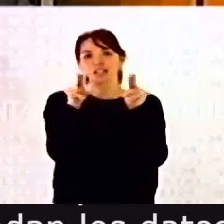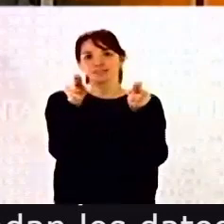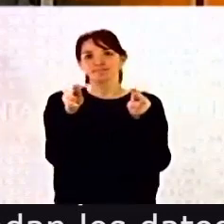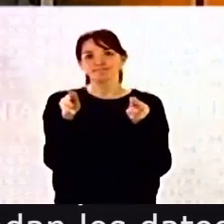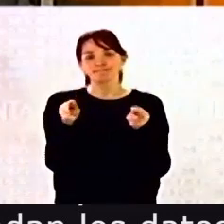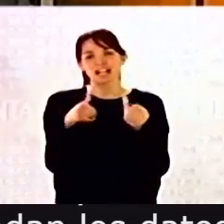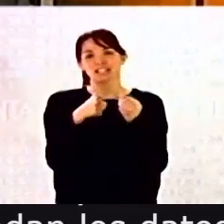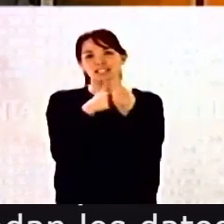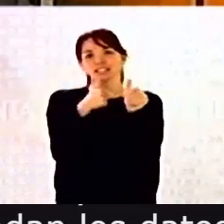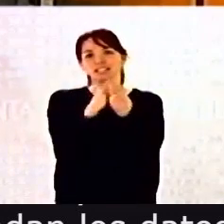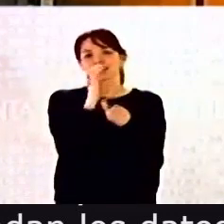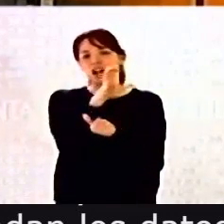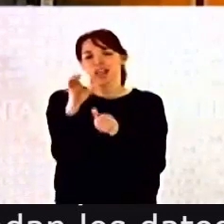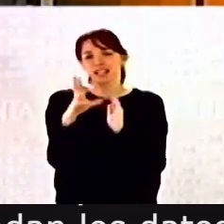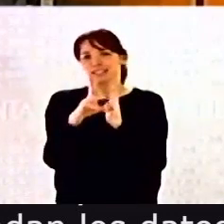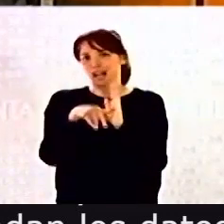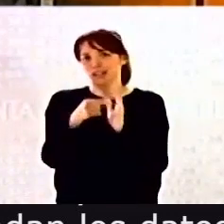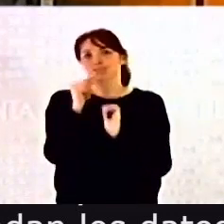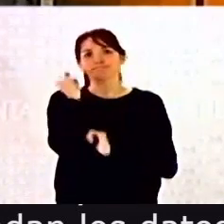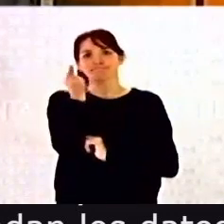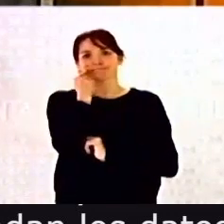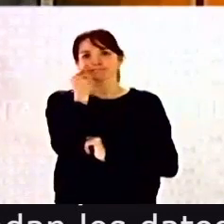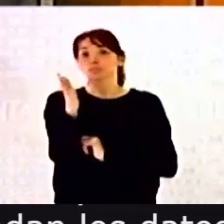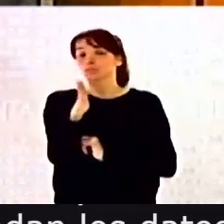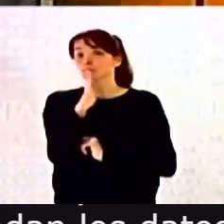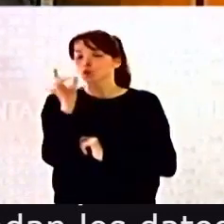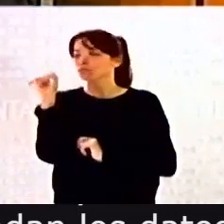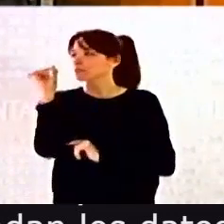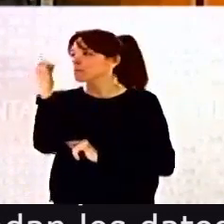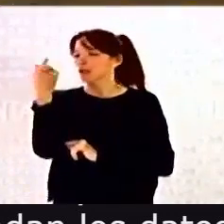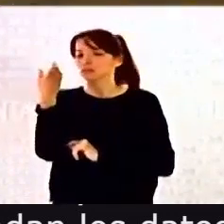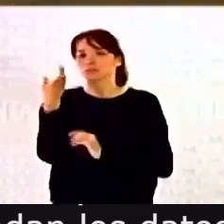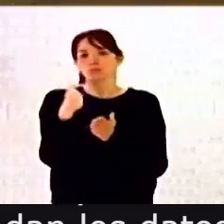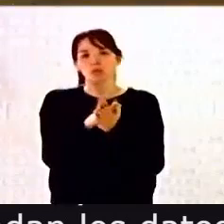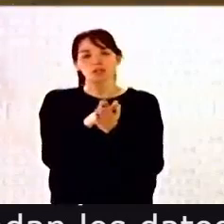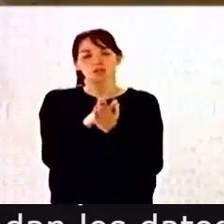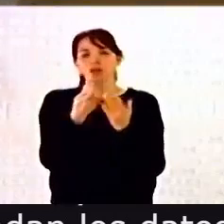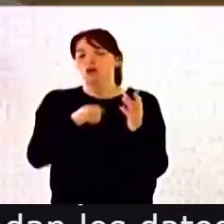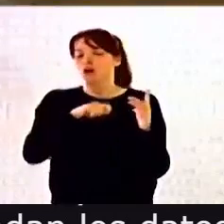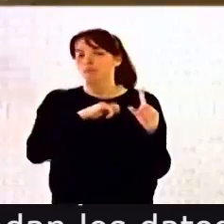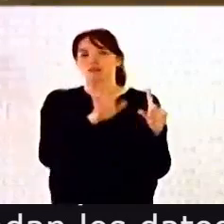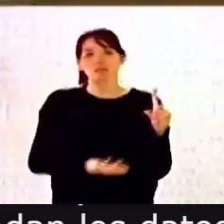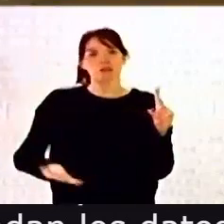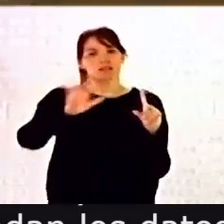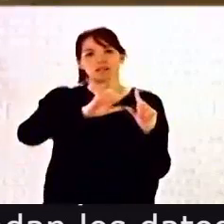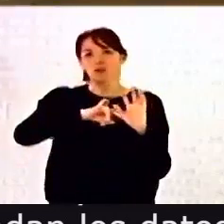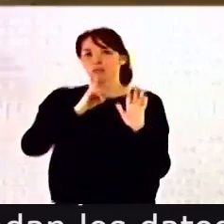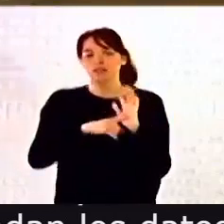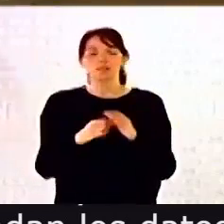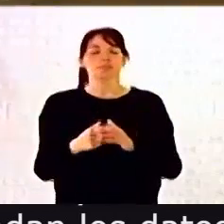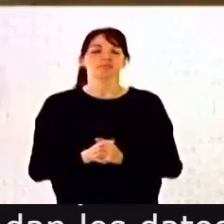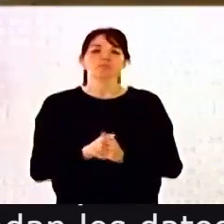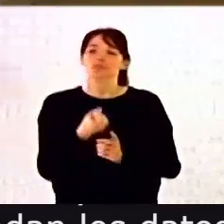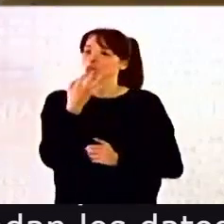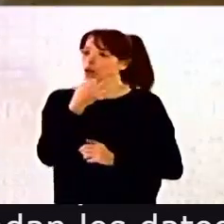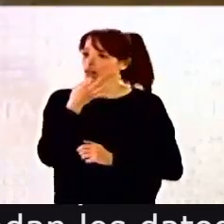se ha convertido en una de las que más fallecidos tiene de toda España? Buenas tardes, Fabián.